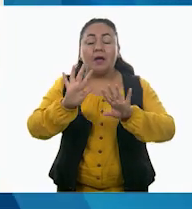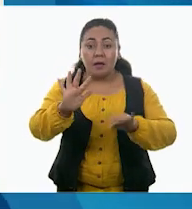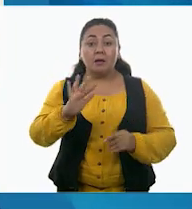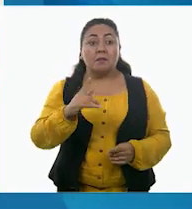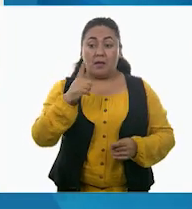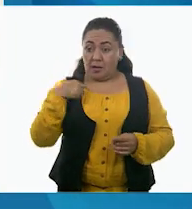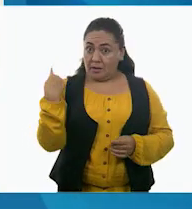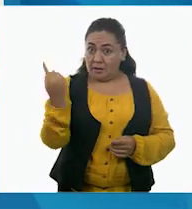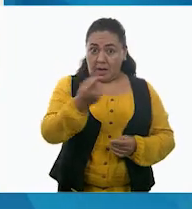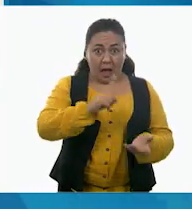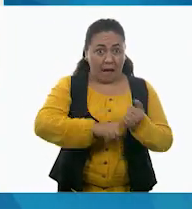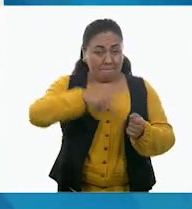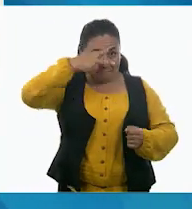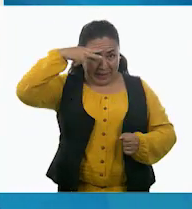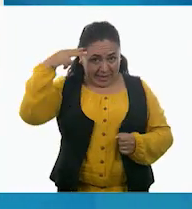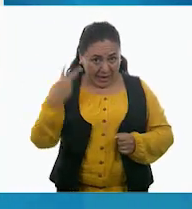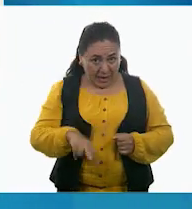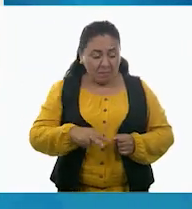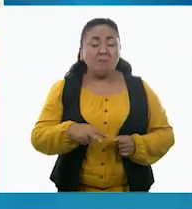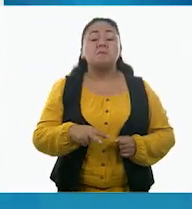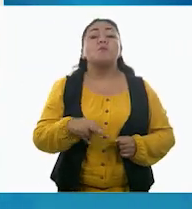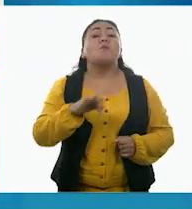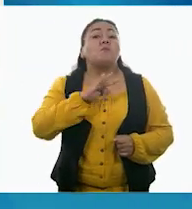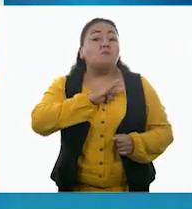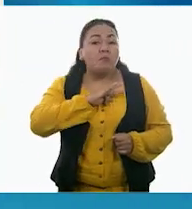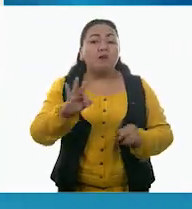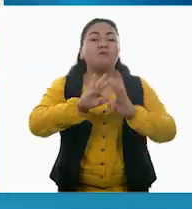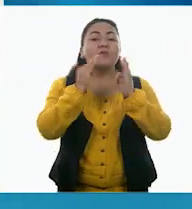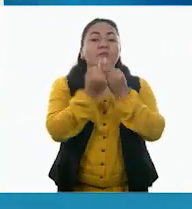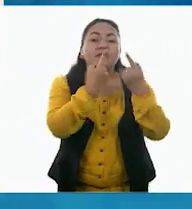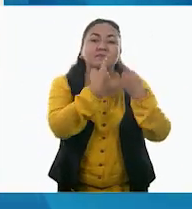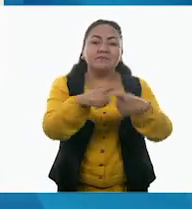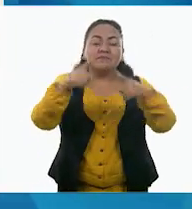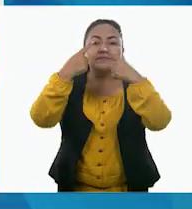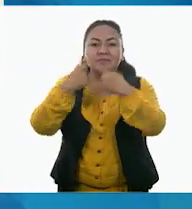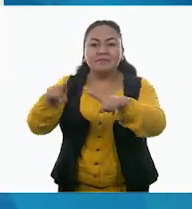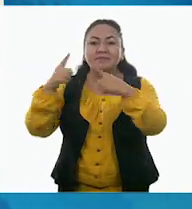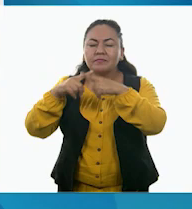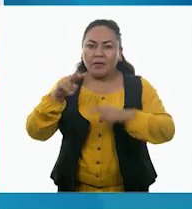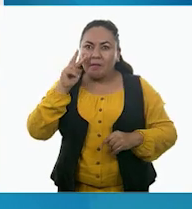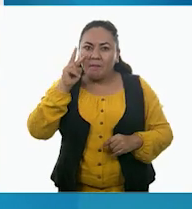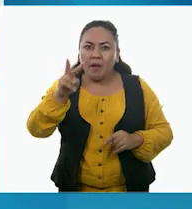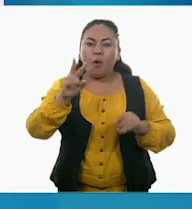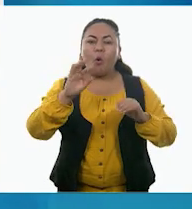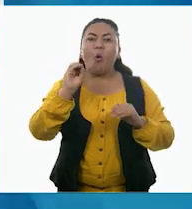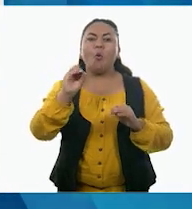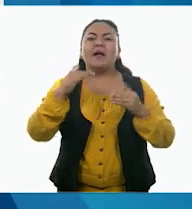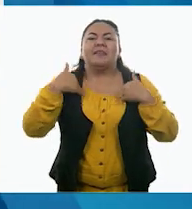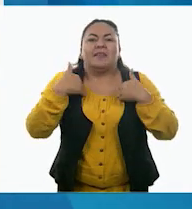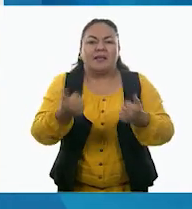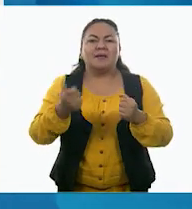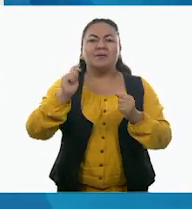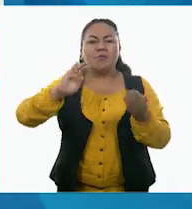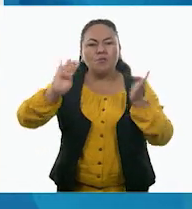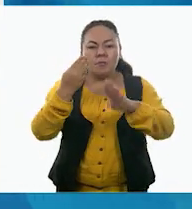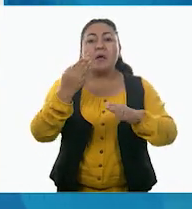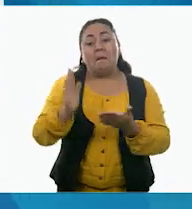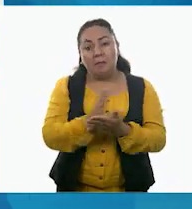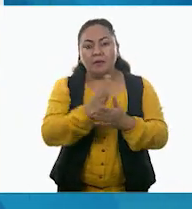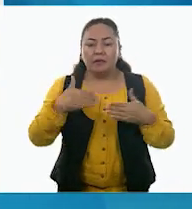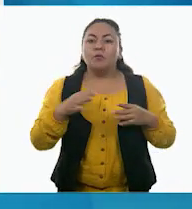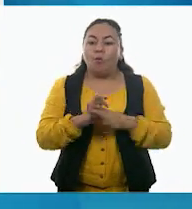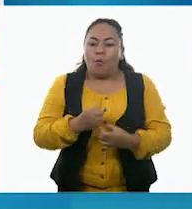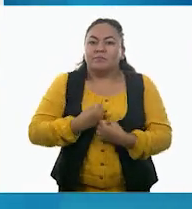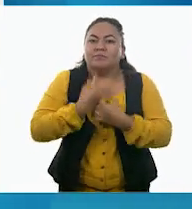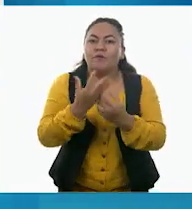aunque todos somos mexicanos, podemos tener formas diferentes de ver y comprender el mundo, además de expresarnos a